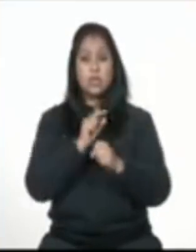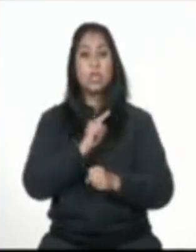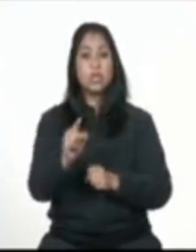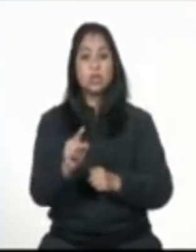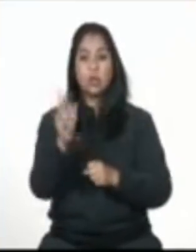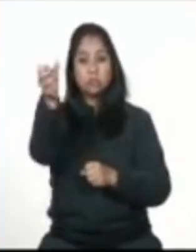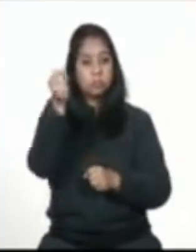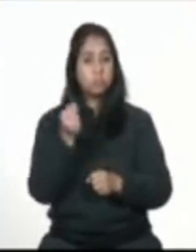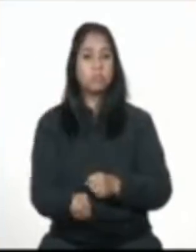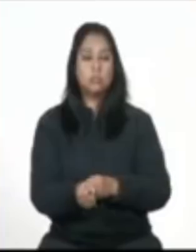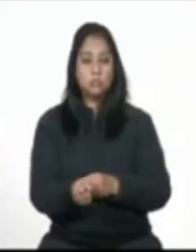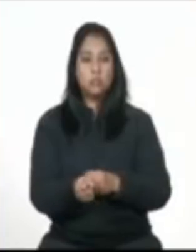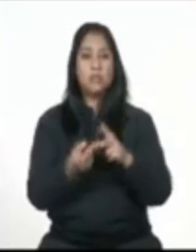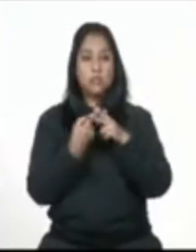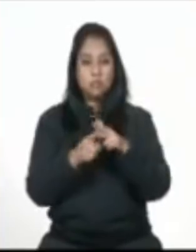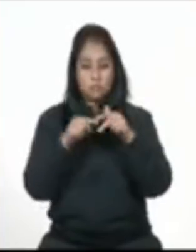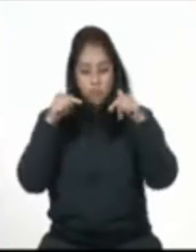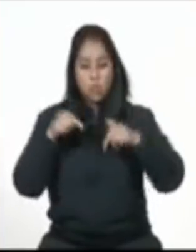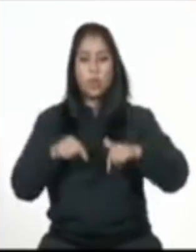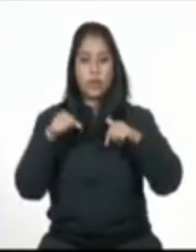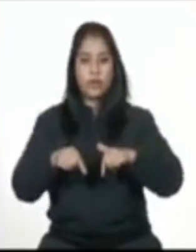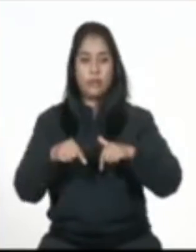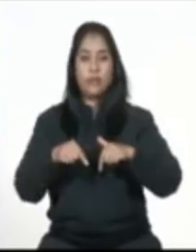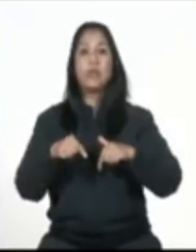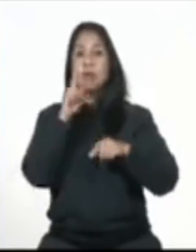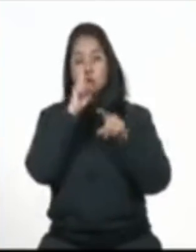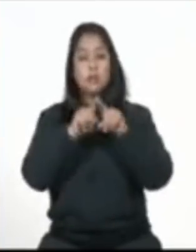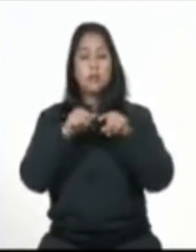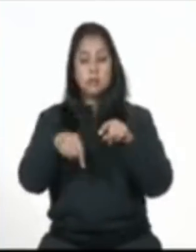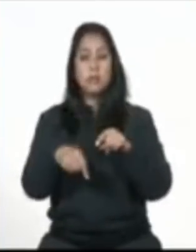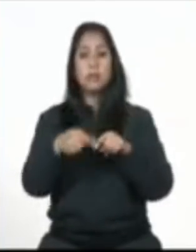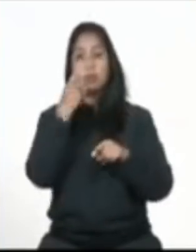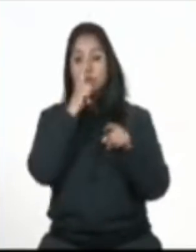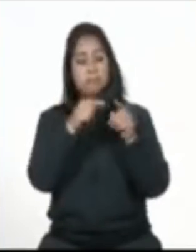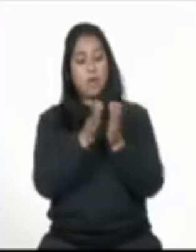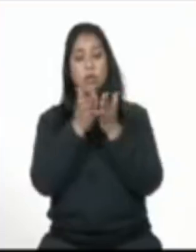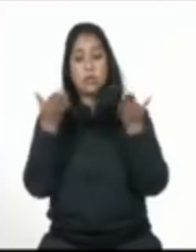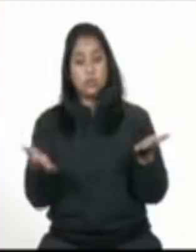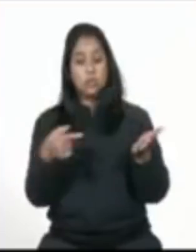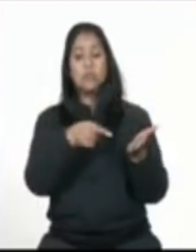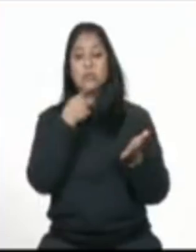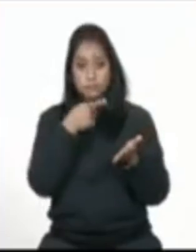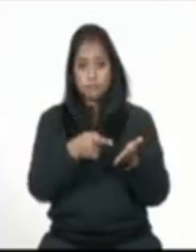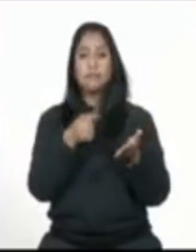impositivas a partir del día de hoy y que están fundamentadas en la Constitución Política